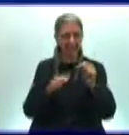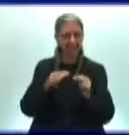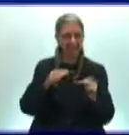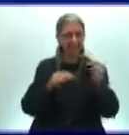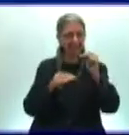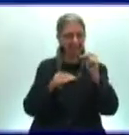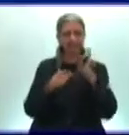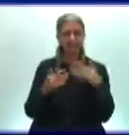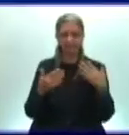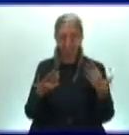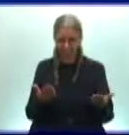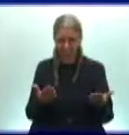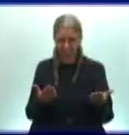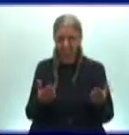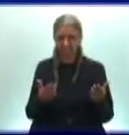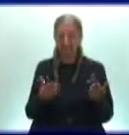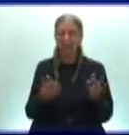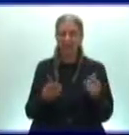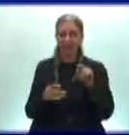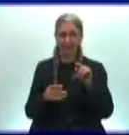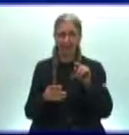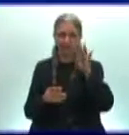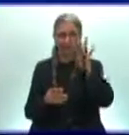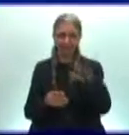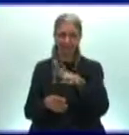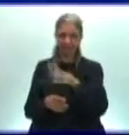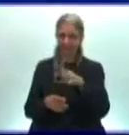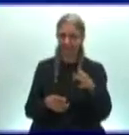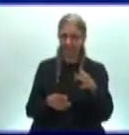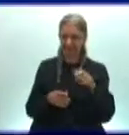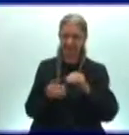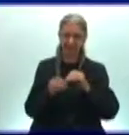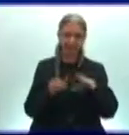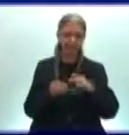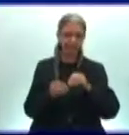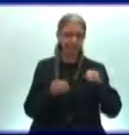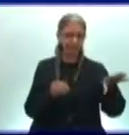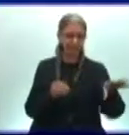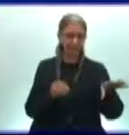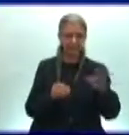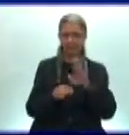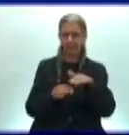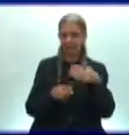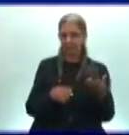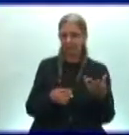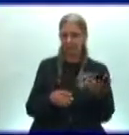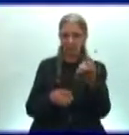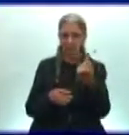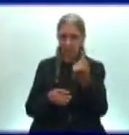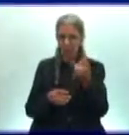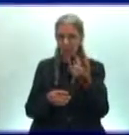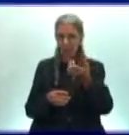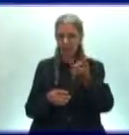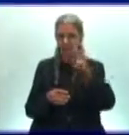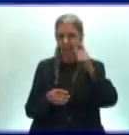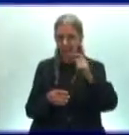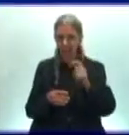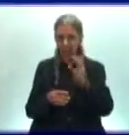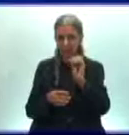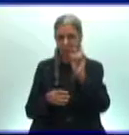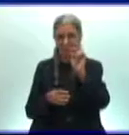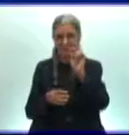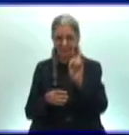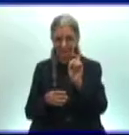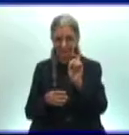de energía. Y aquí les muestro el diagrama de la distribución electrónica de un átomo de oxígeno. Fíjense